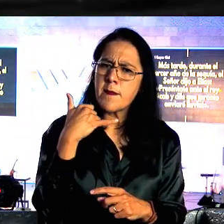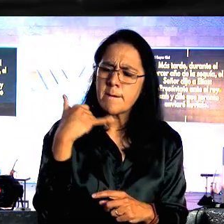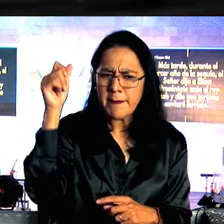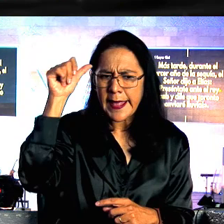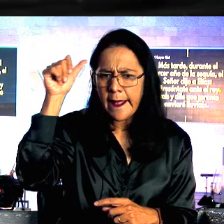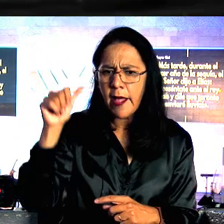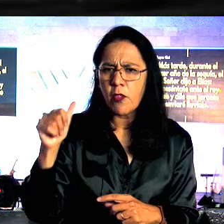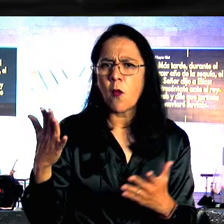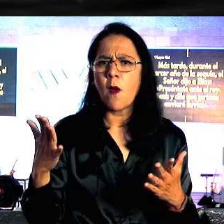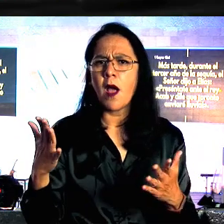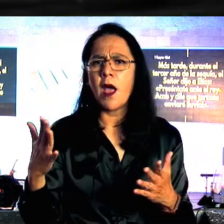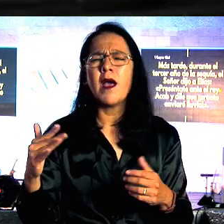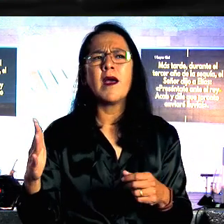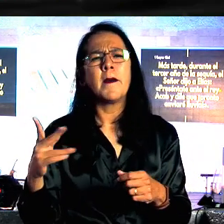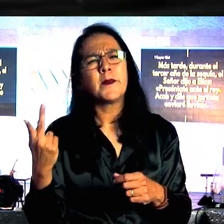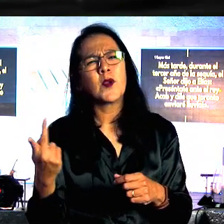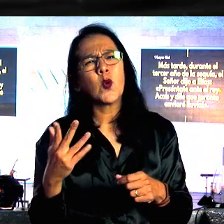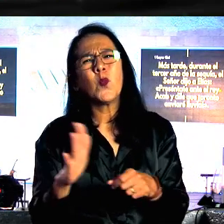detenido la lluvia?